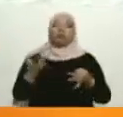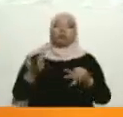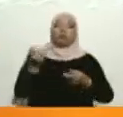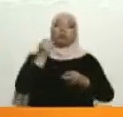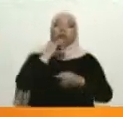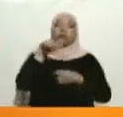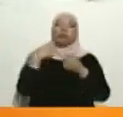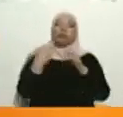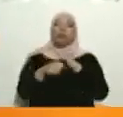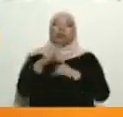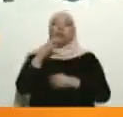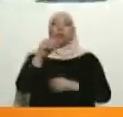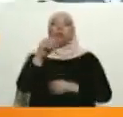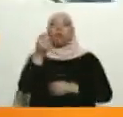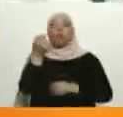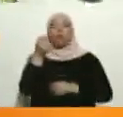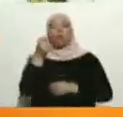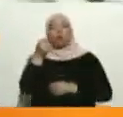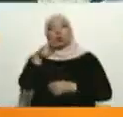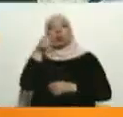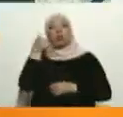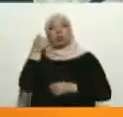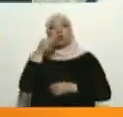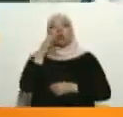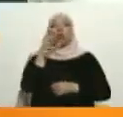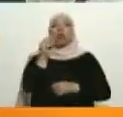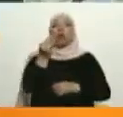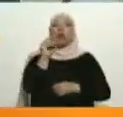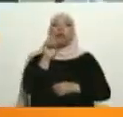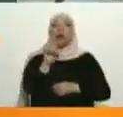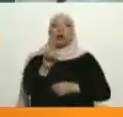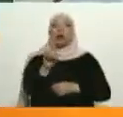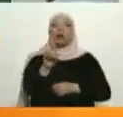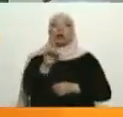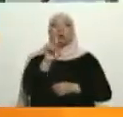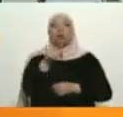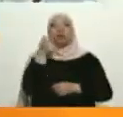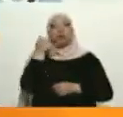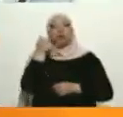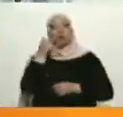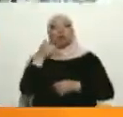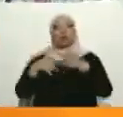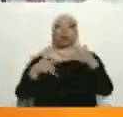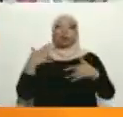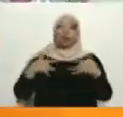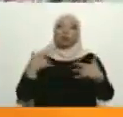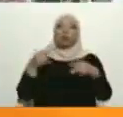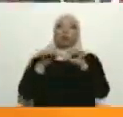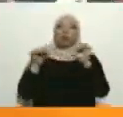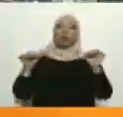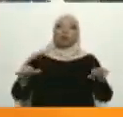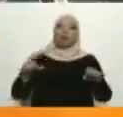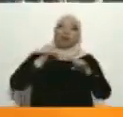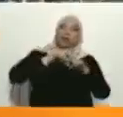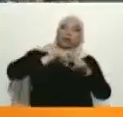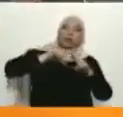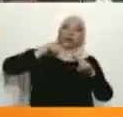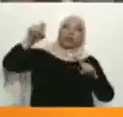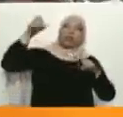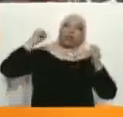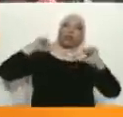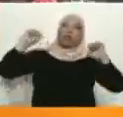del código QR y también quería señalar señora vicepresidenta compañero la activación del sistema teleférico guarayra repano